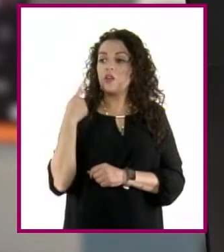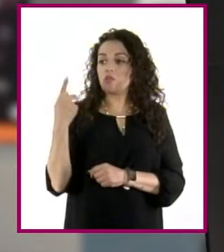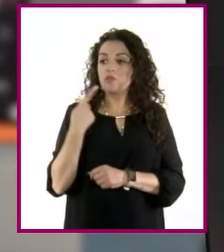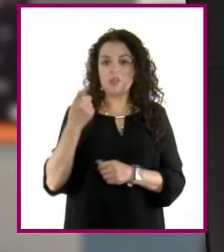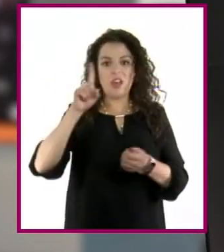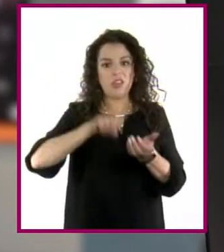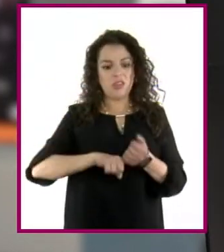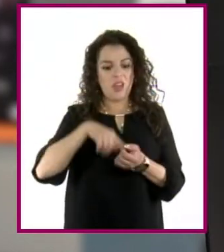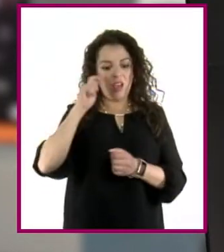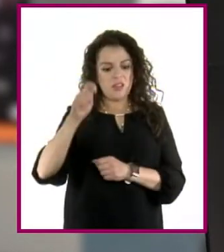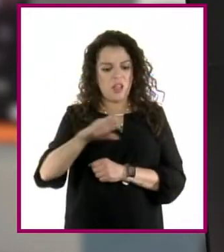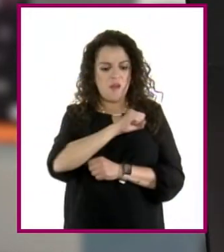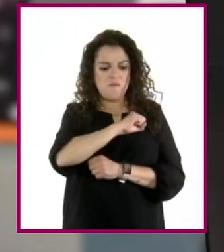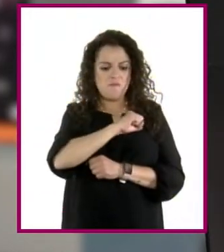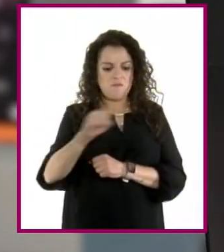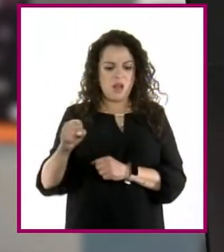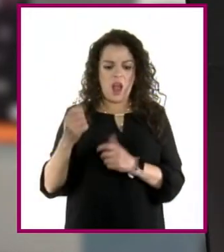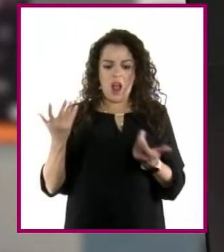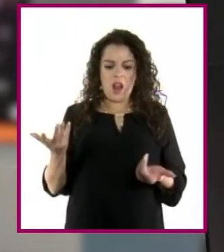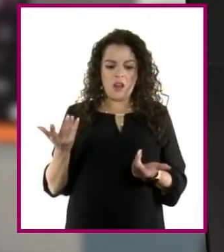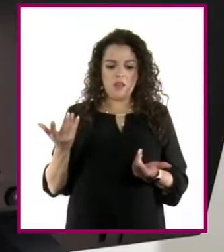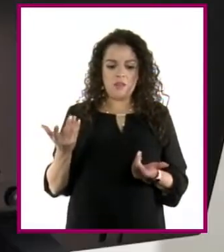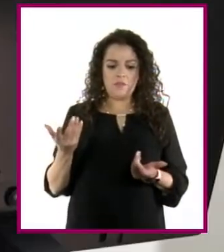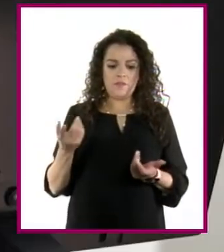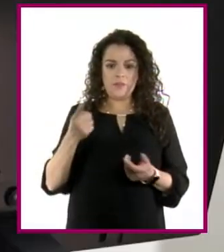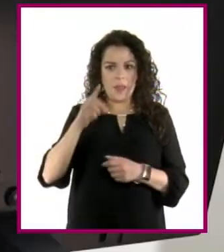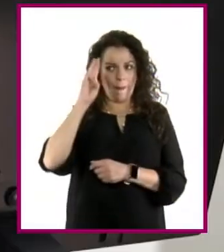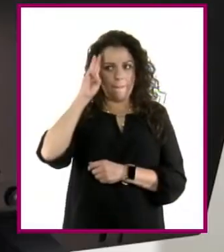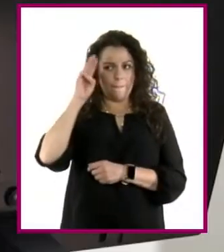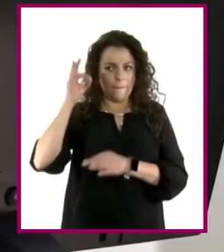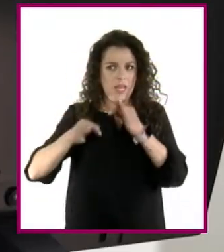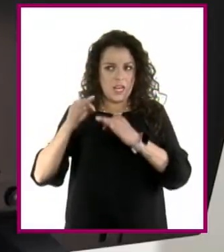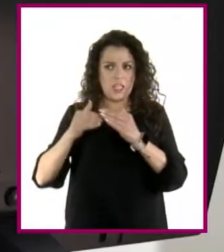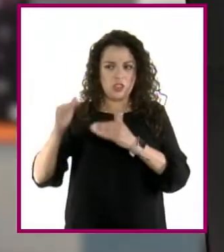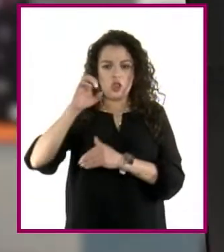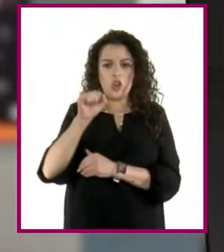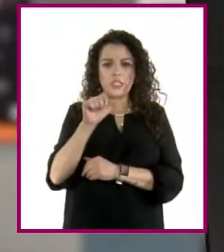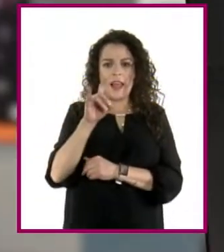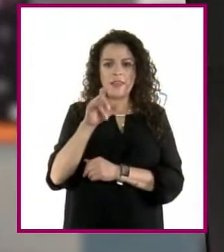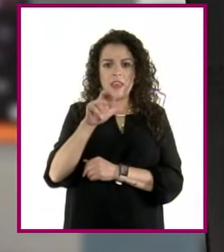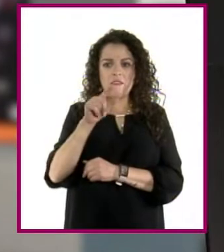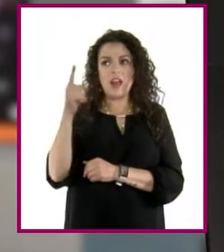delictivos. No sé qué diría el ministro Saldívar de esto. Uy, tienes razón.